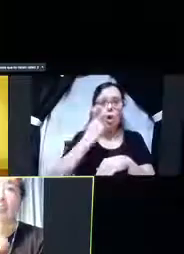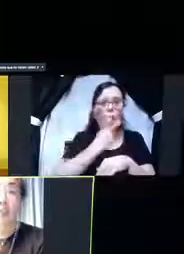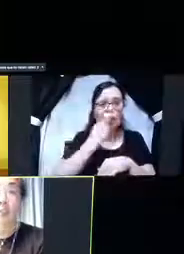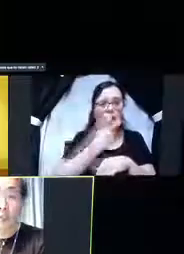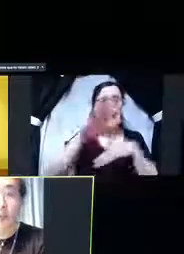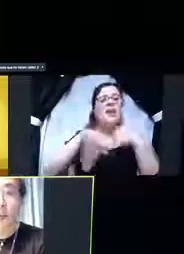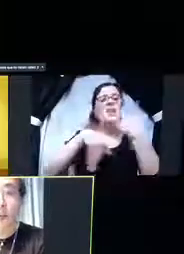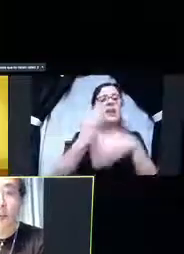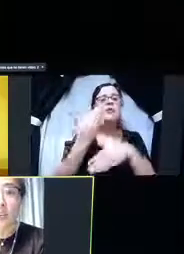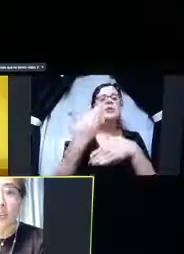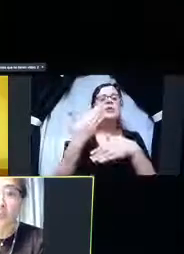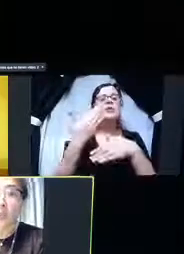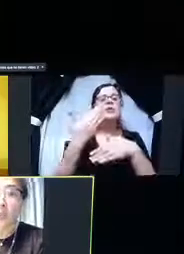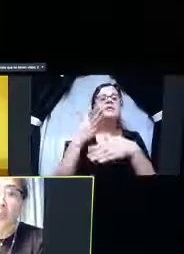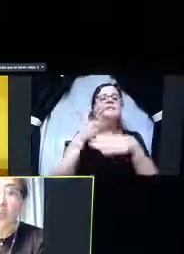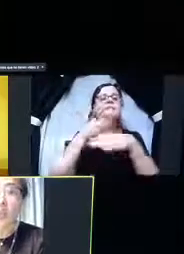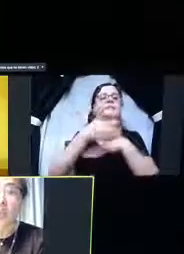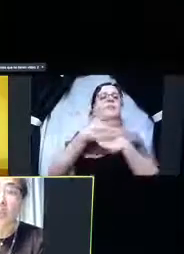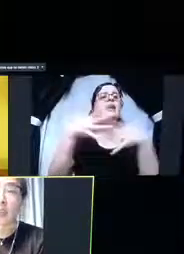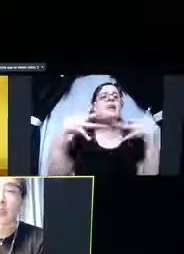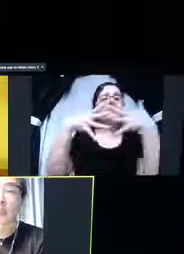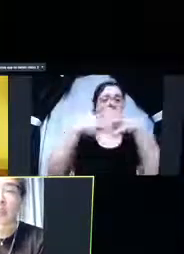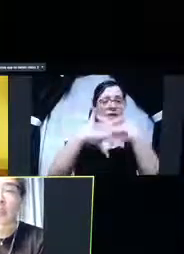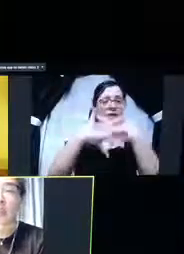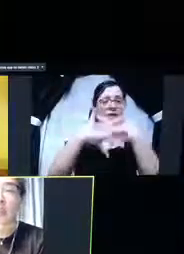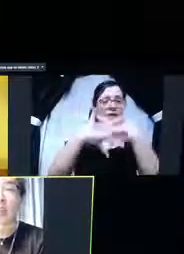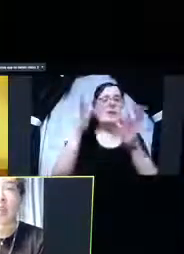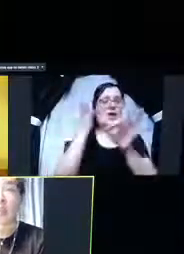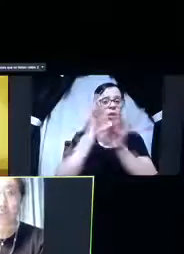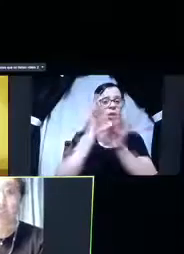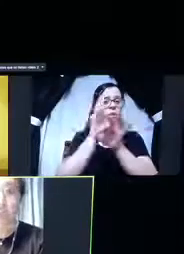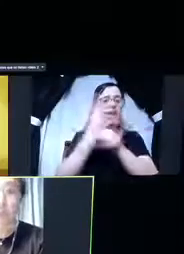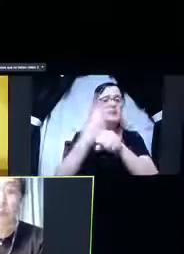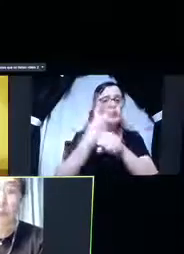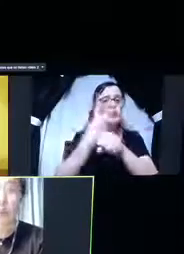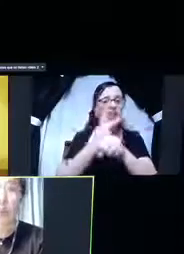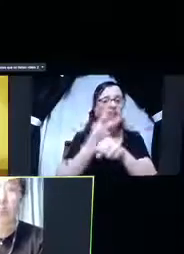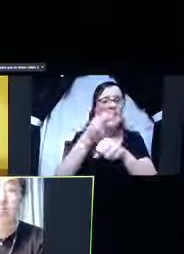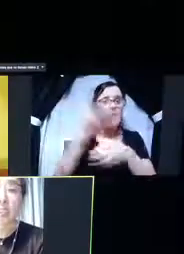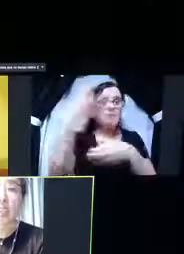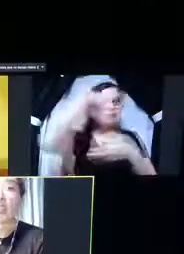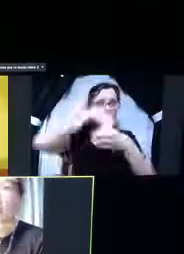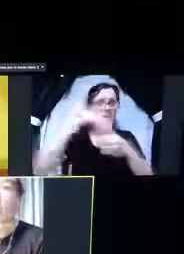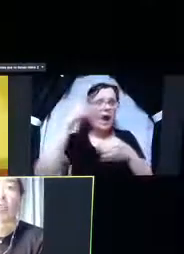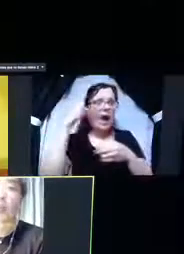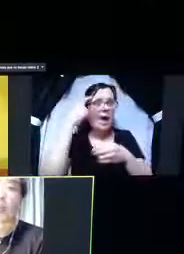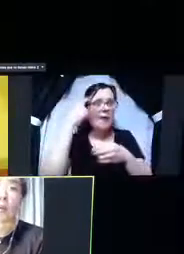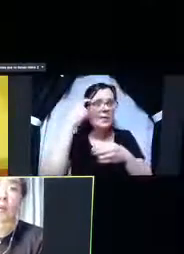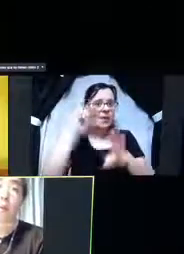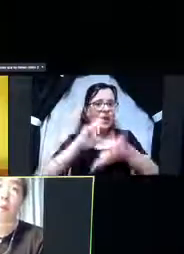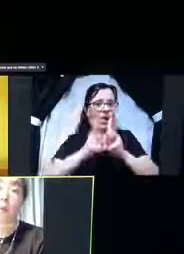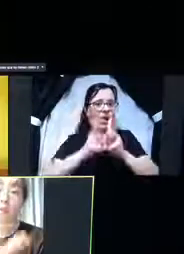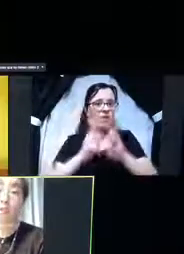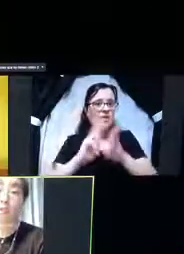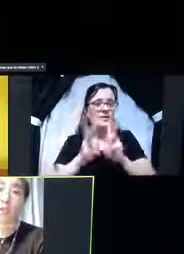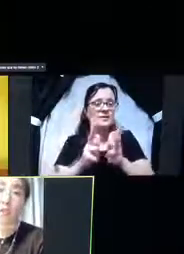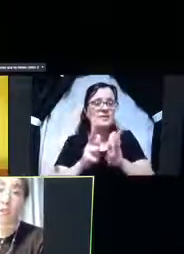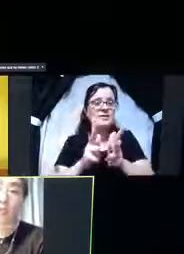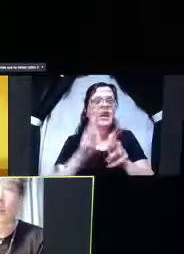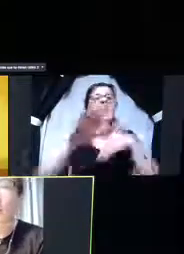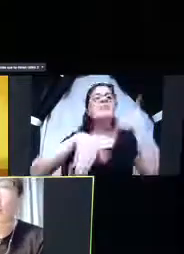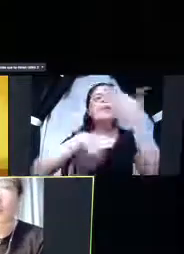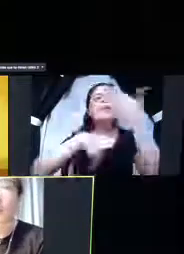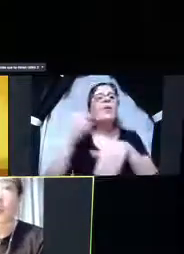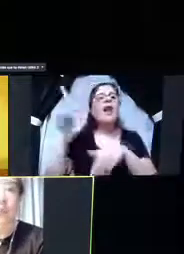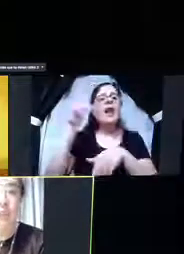oral, luego entró al secundario integral, en un lindo colegio también, donde ella incorpora lengua de señas. Luego Eugenia vino después para complementar todo eso, si